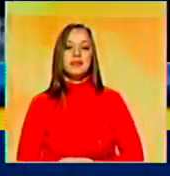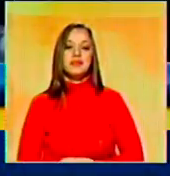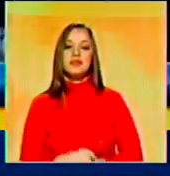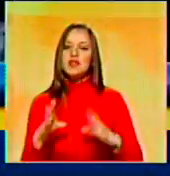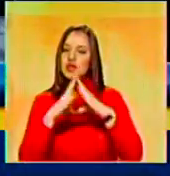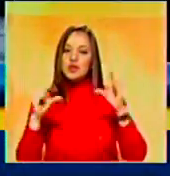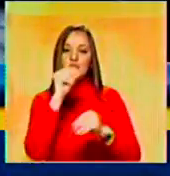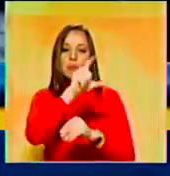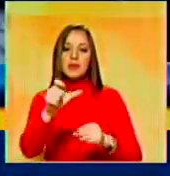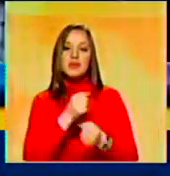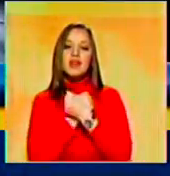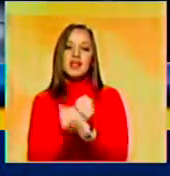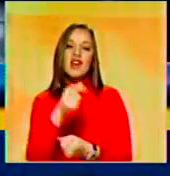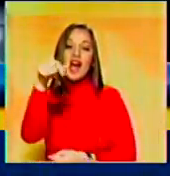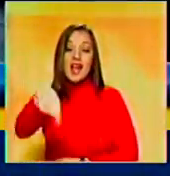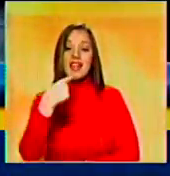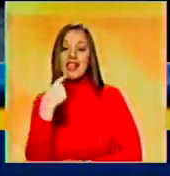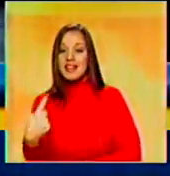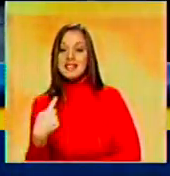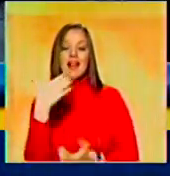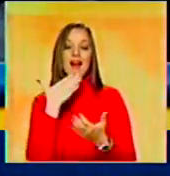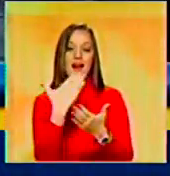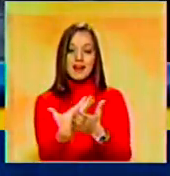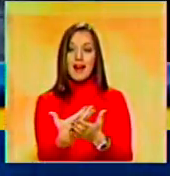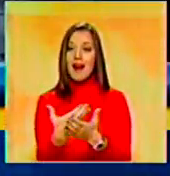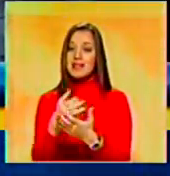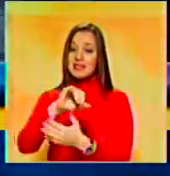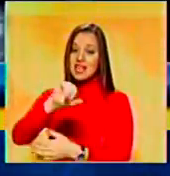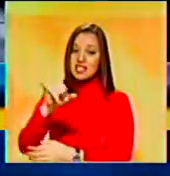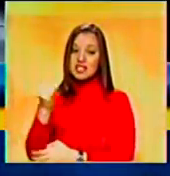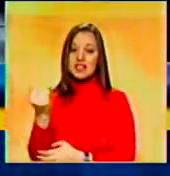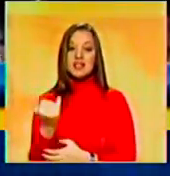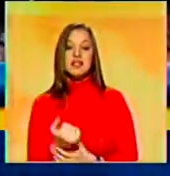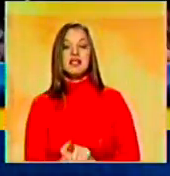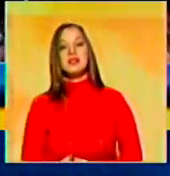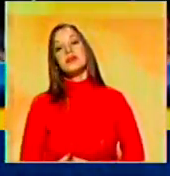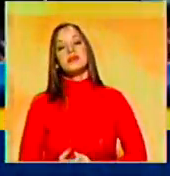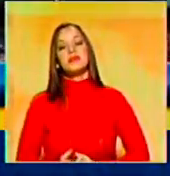Todos los fanáticos aquí dicen gracias, Derek.